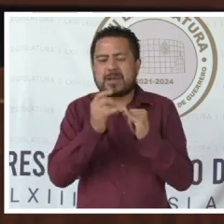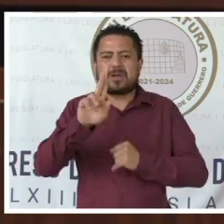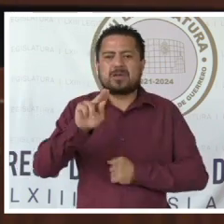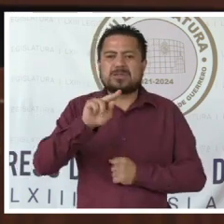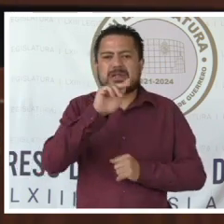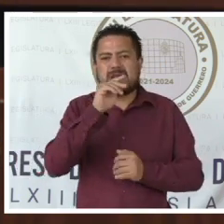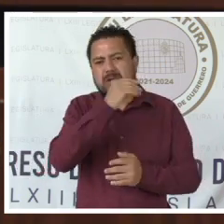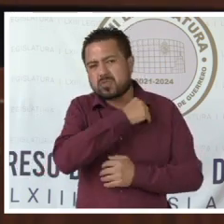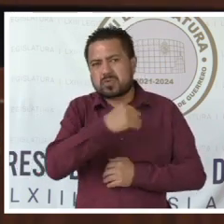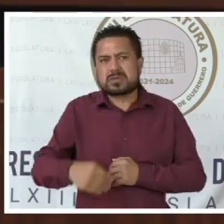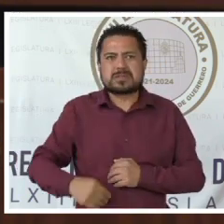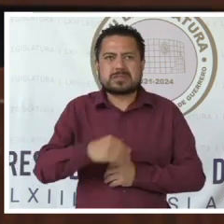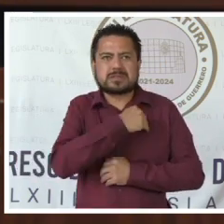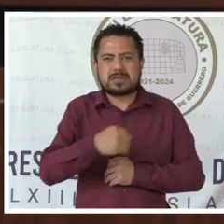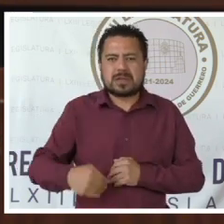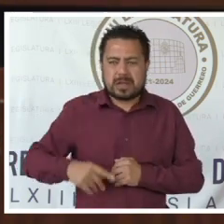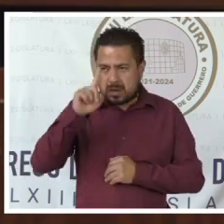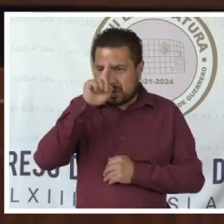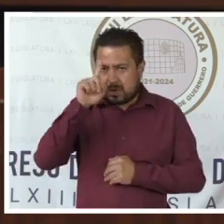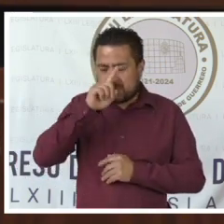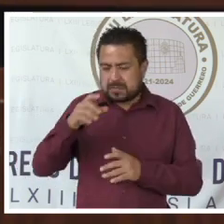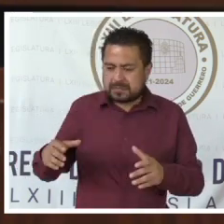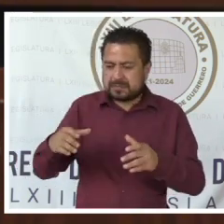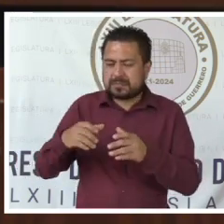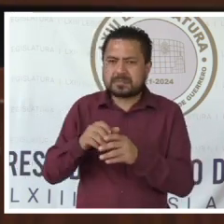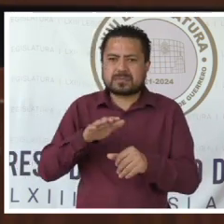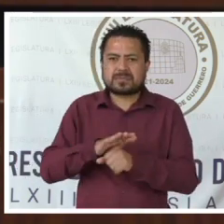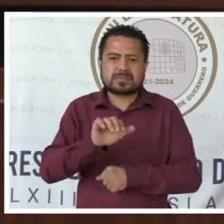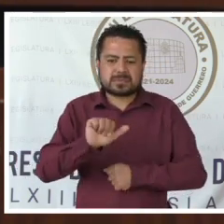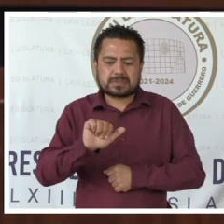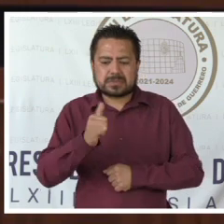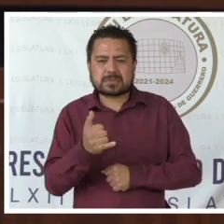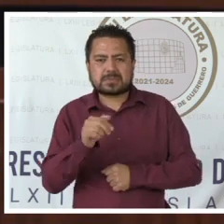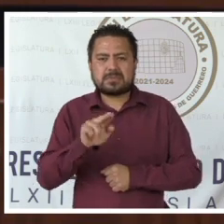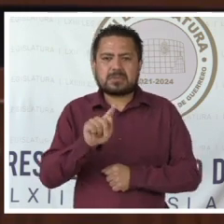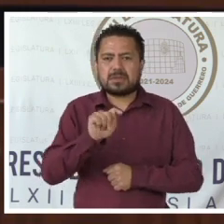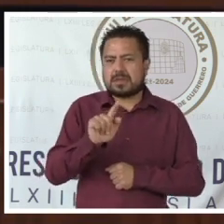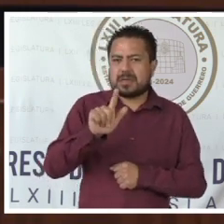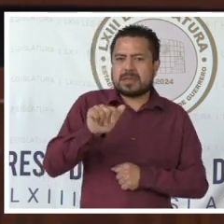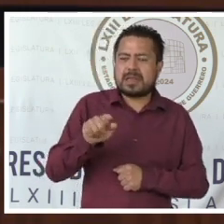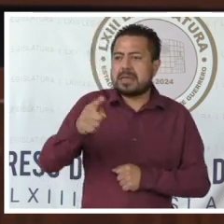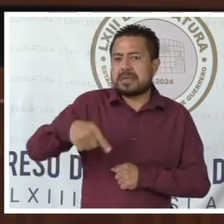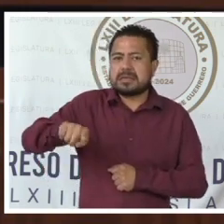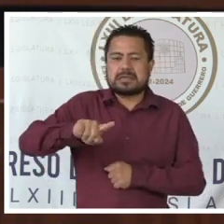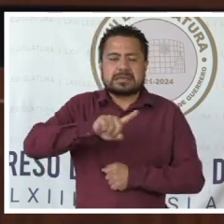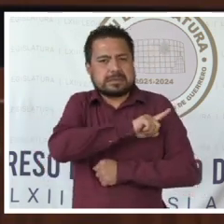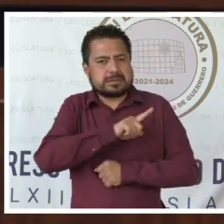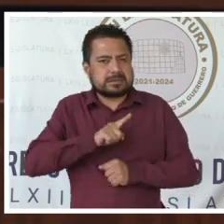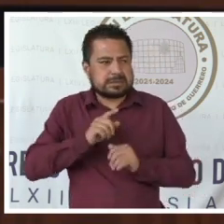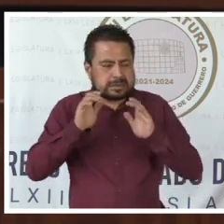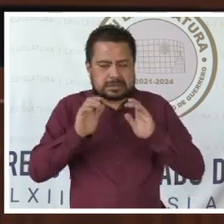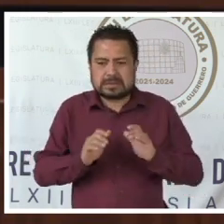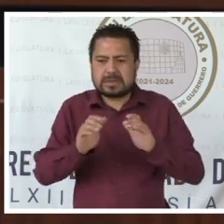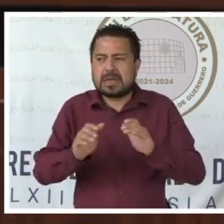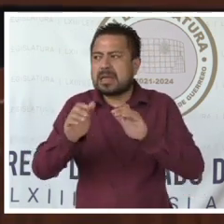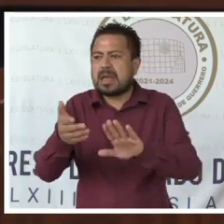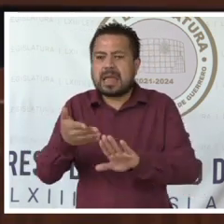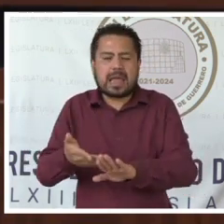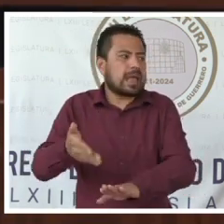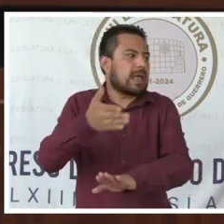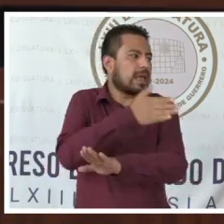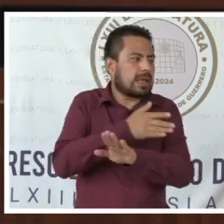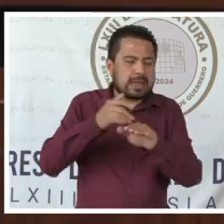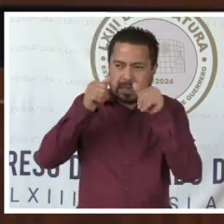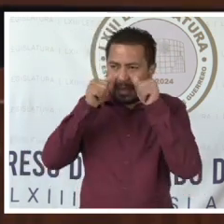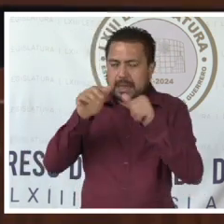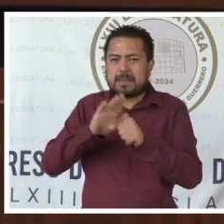80 ayuntamientos y el Consejo Comunitario del municipio de Ayutla de los Libres, Guerrero, para que prevean las acciones presupuestales necesarias